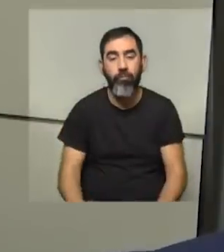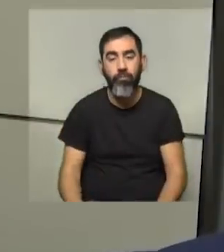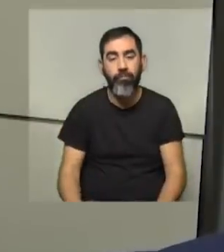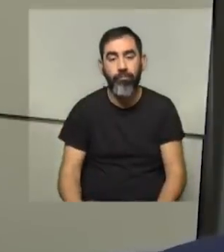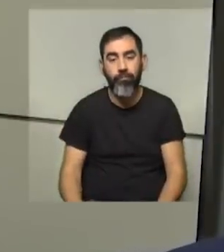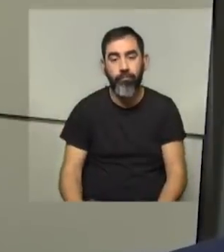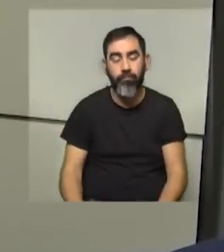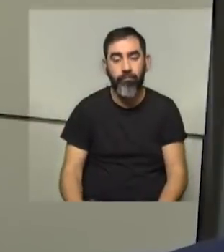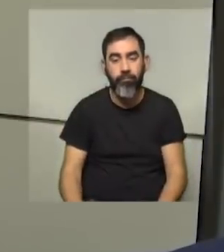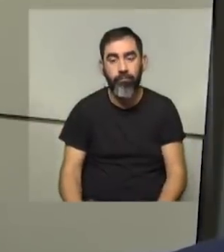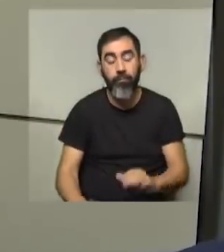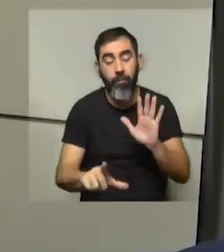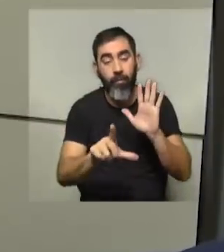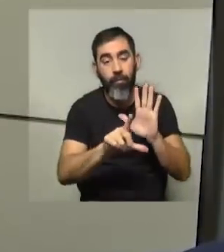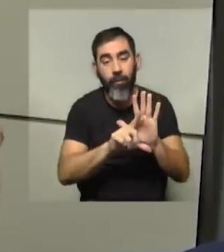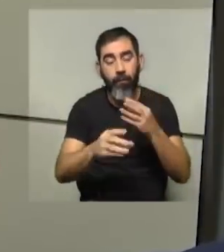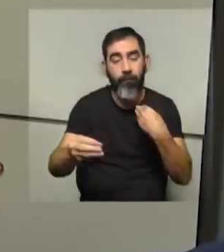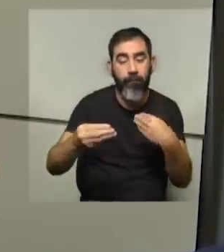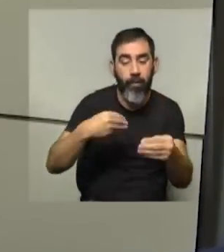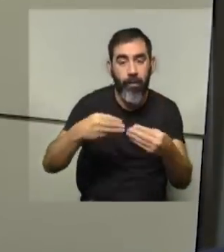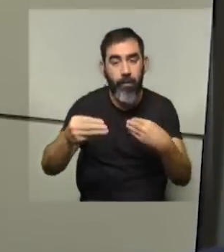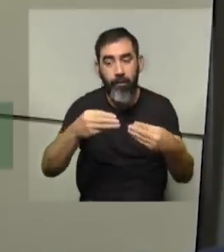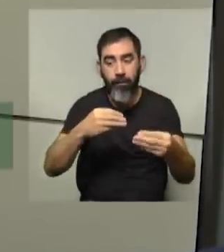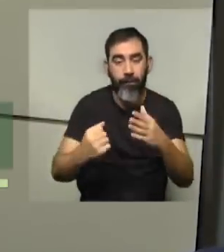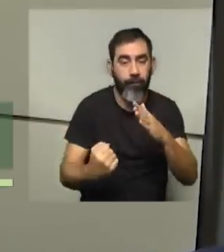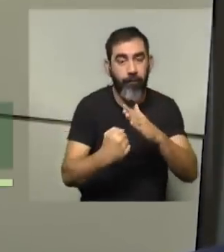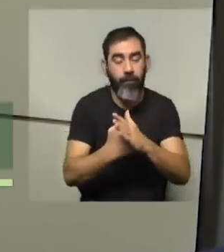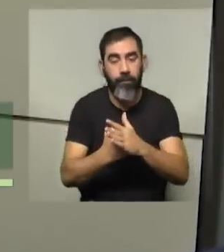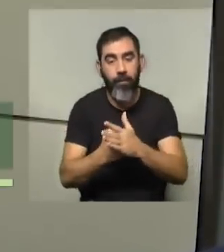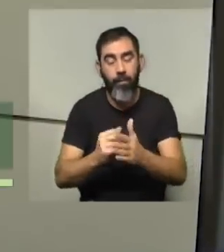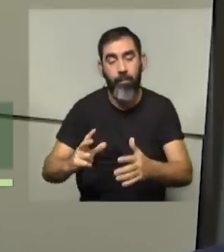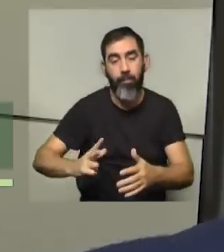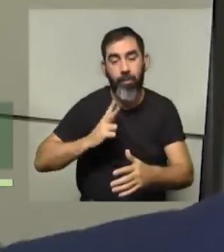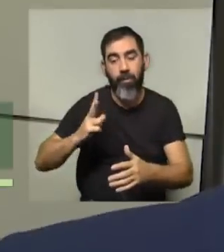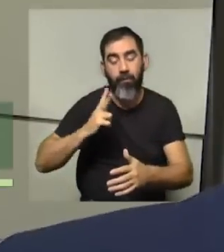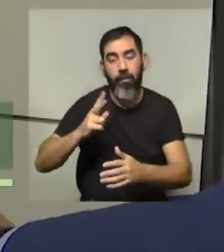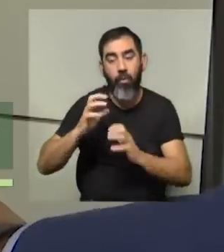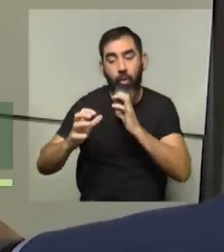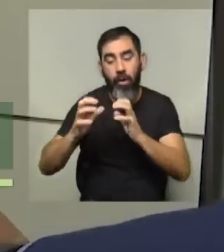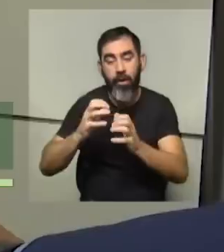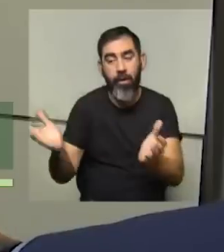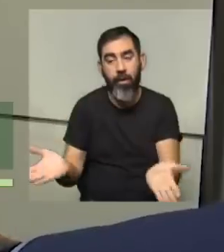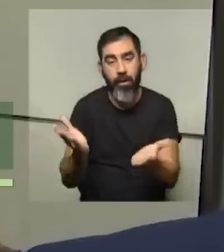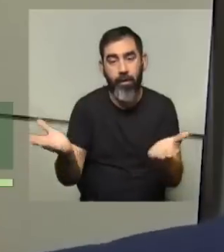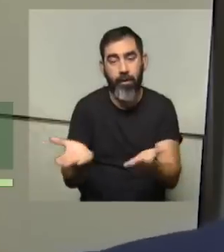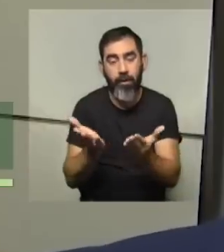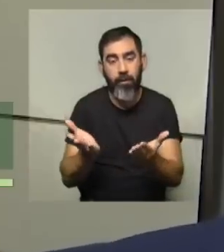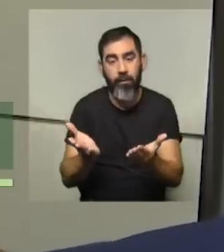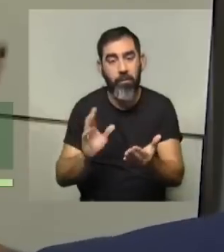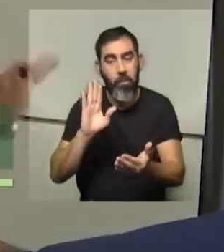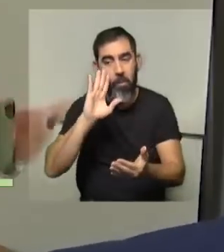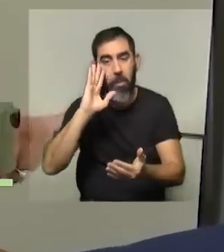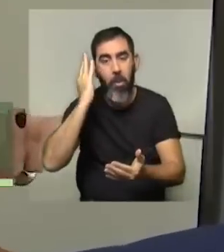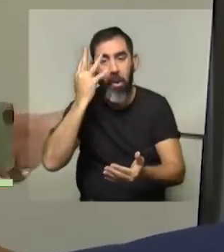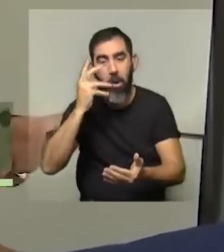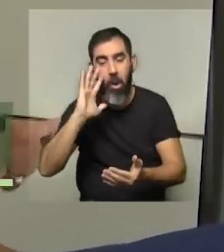es un decreto que está flexibilizando al máximo la entrada de privados en la generación de energía que desconoce cuál es la